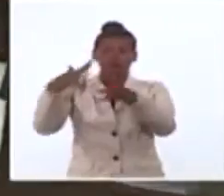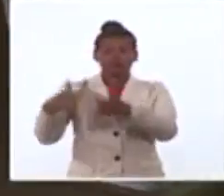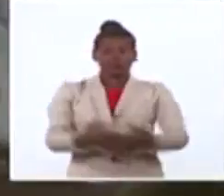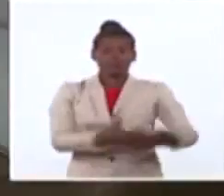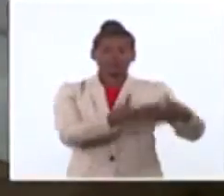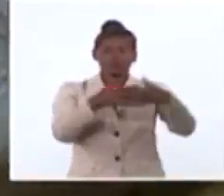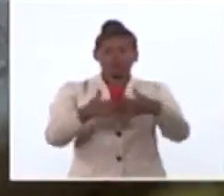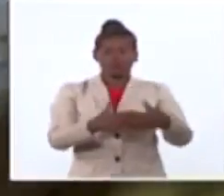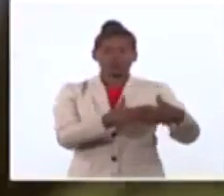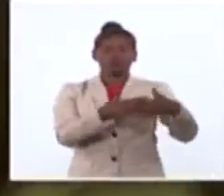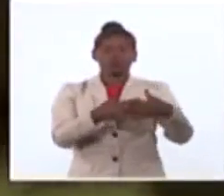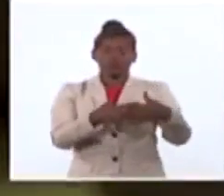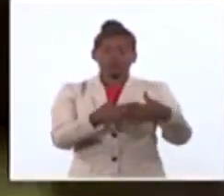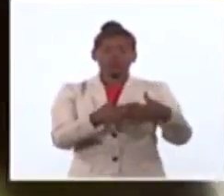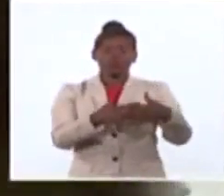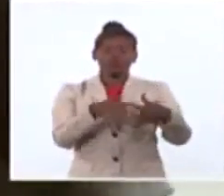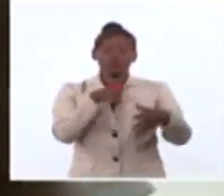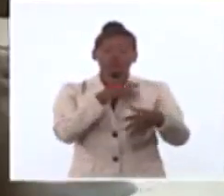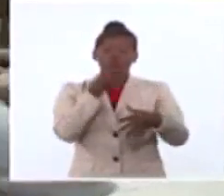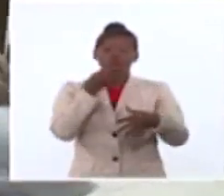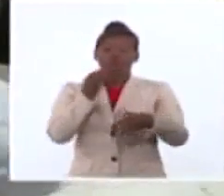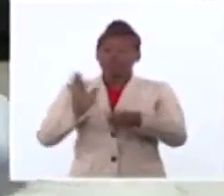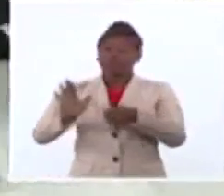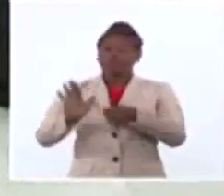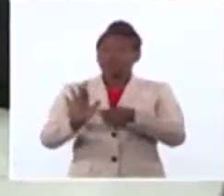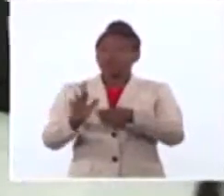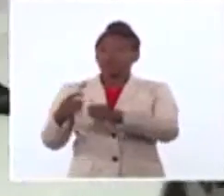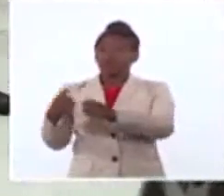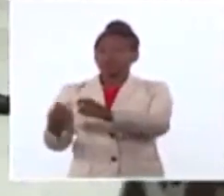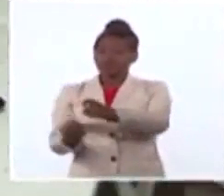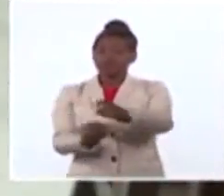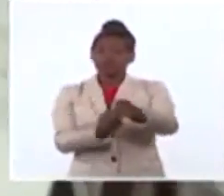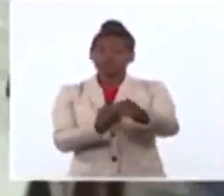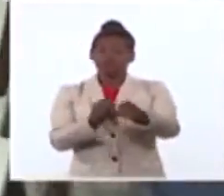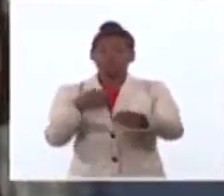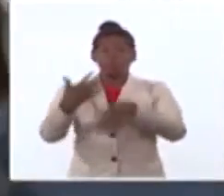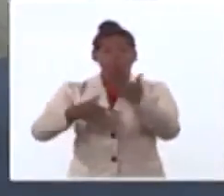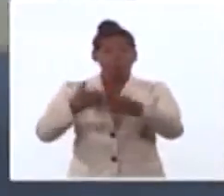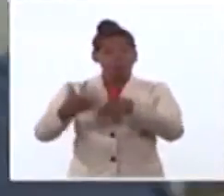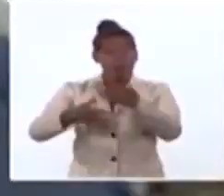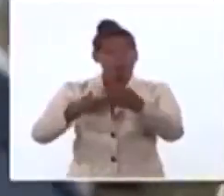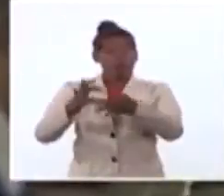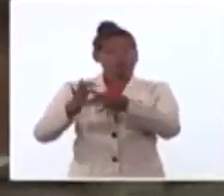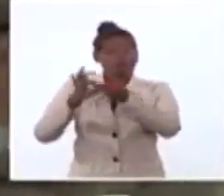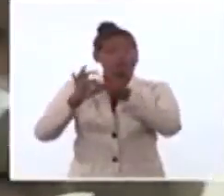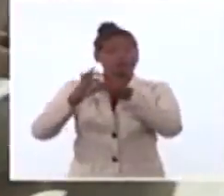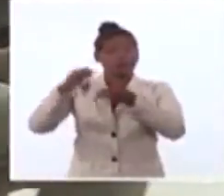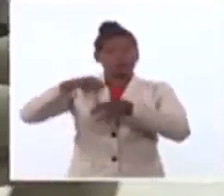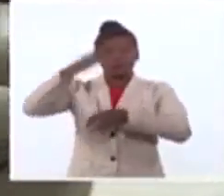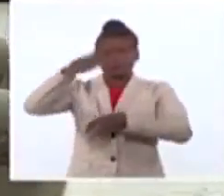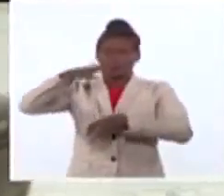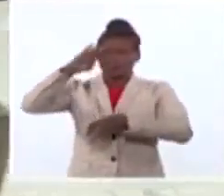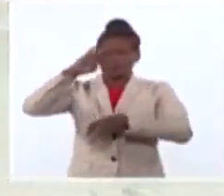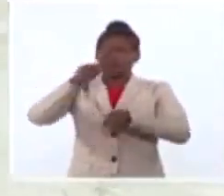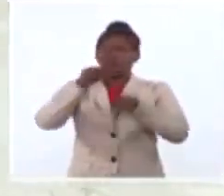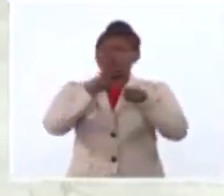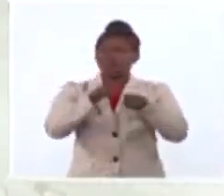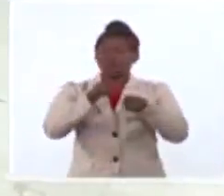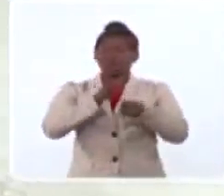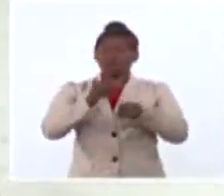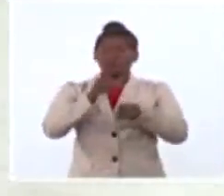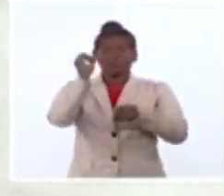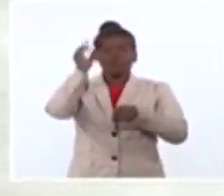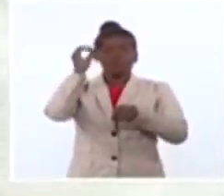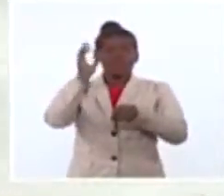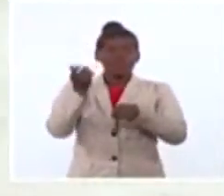de violencia. Recientes documentos publicados, testimonios, incluso